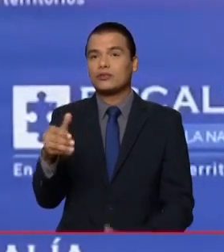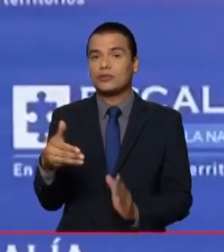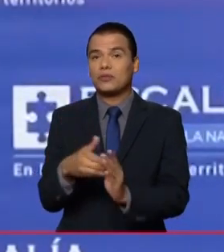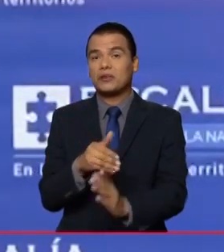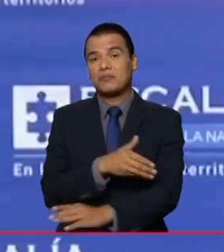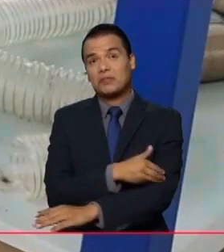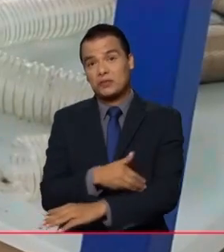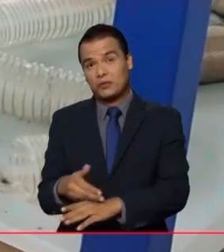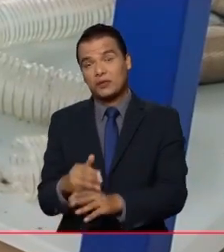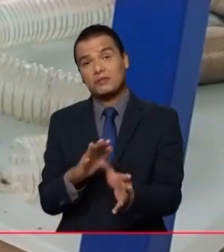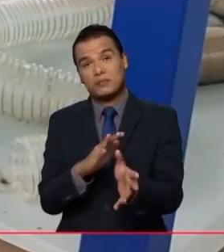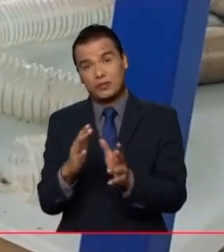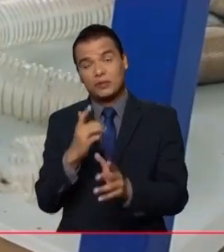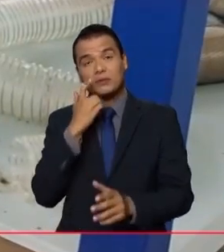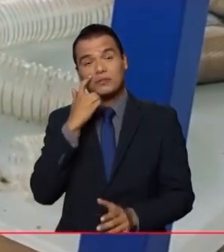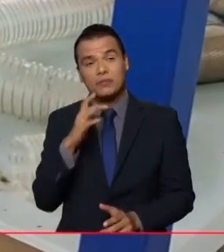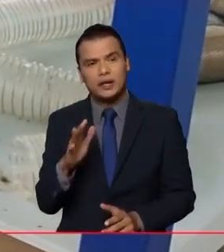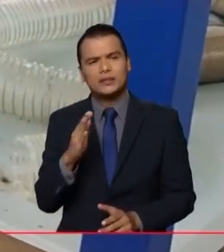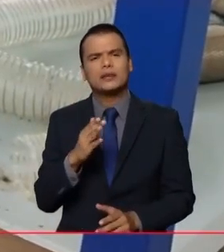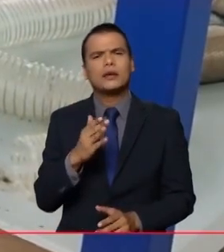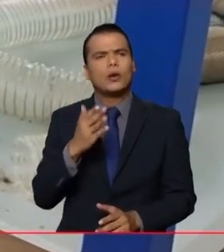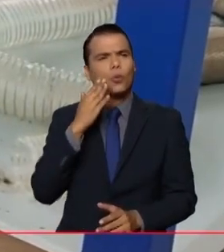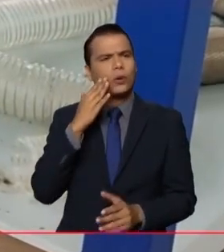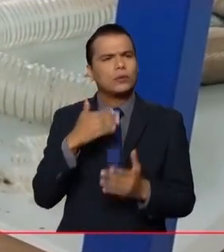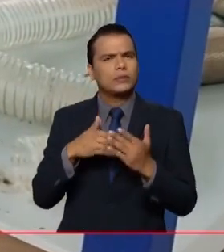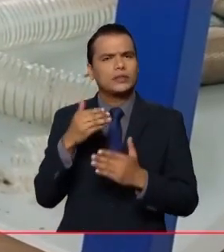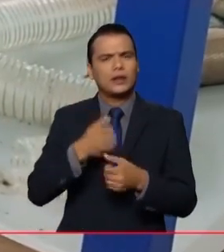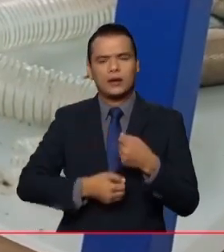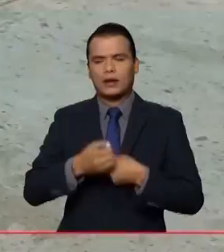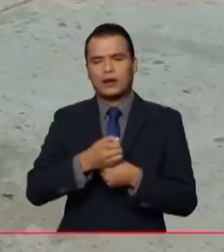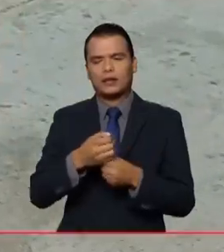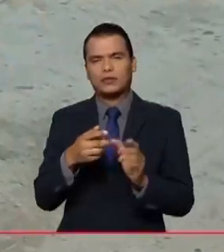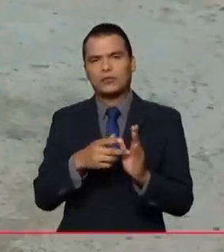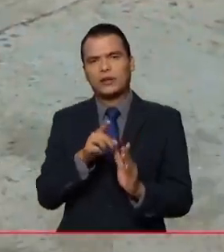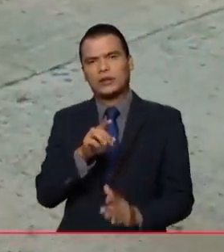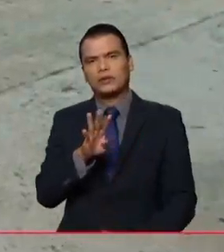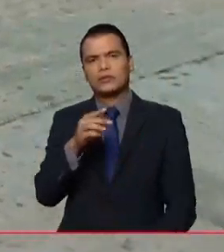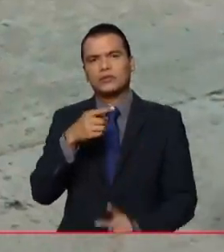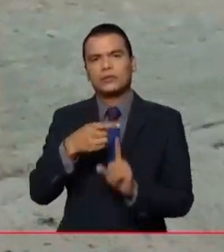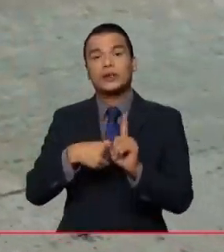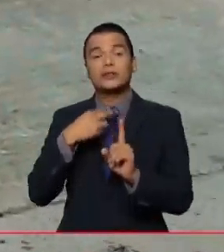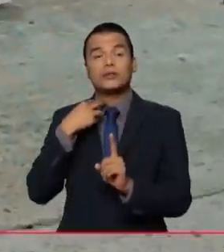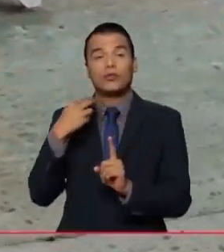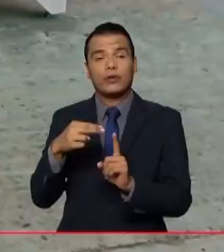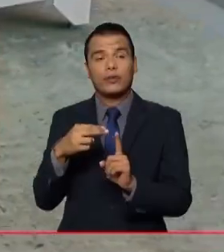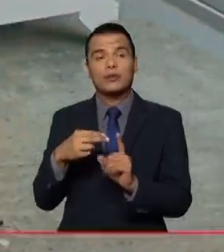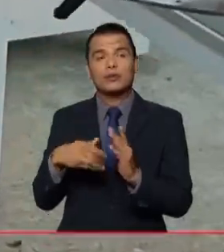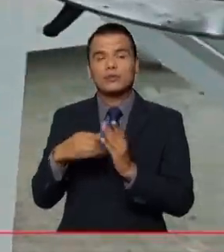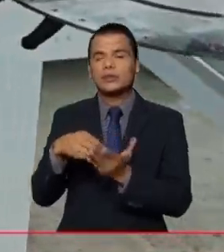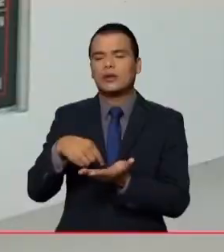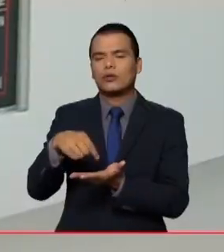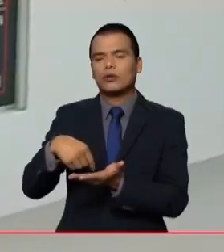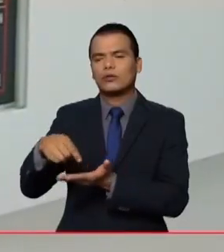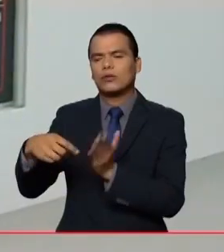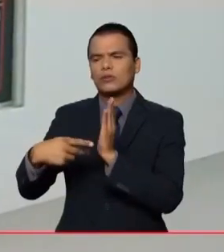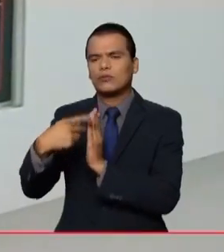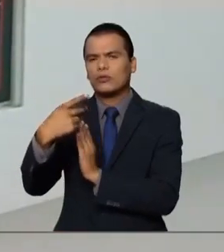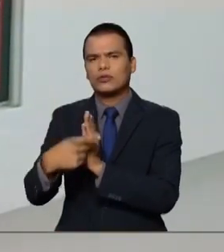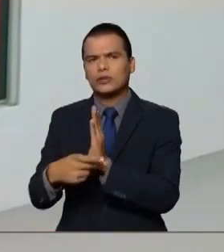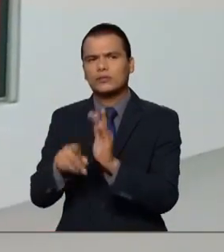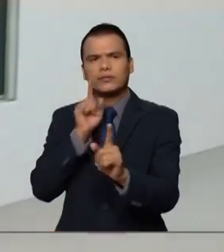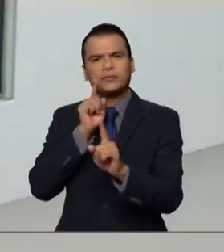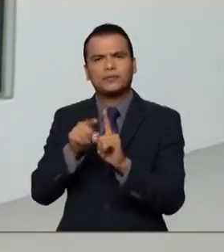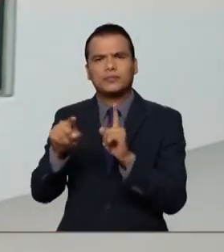Al parecer, en noviembre del 2014, los procesados suscribieron varios contratos para la implementación de proyectos de